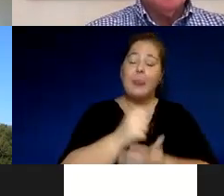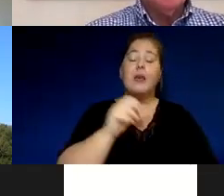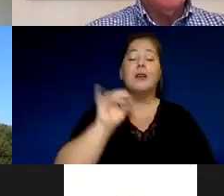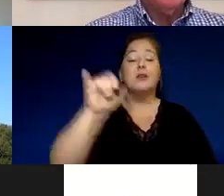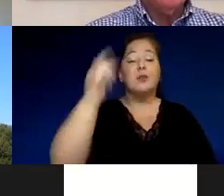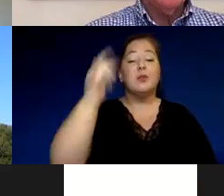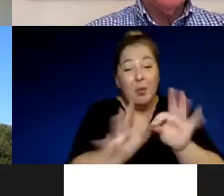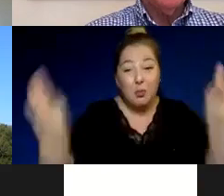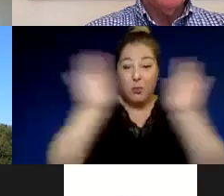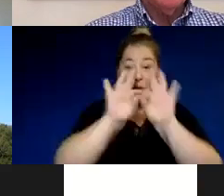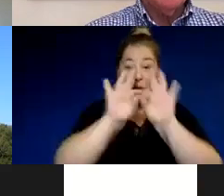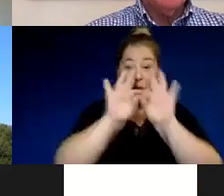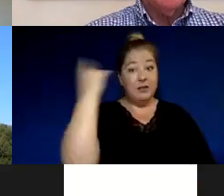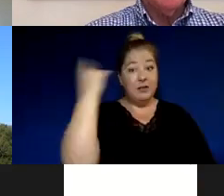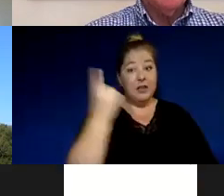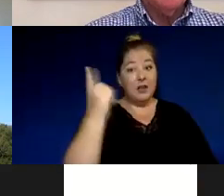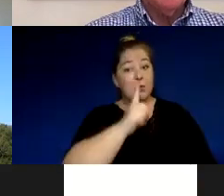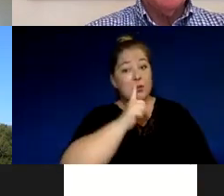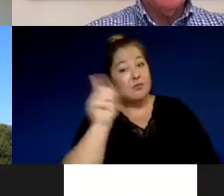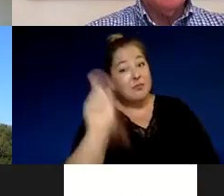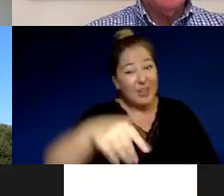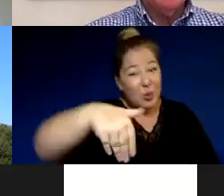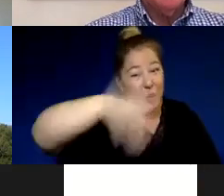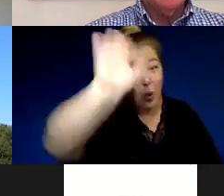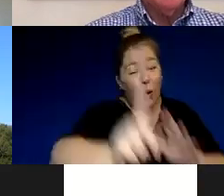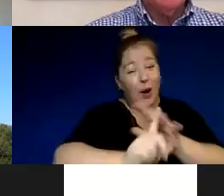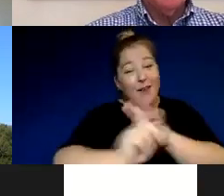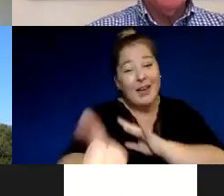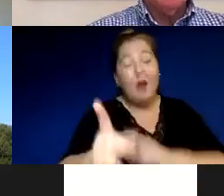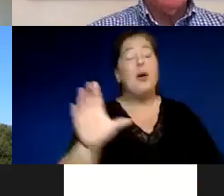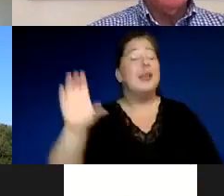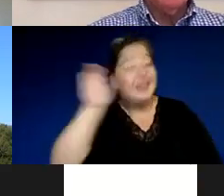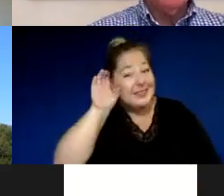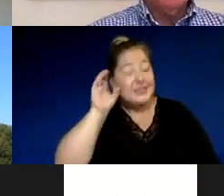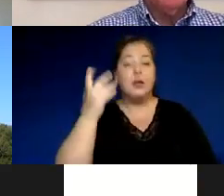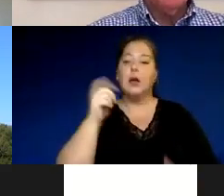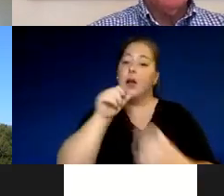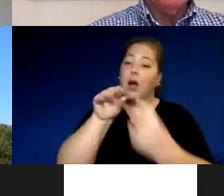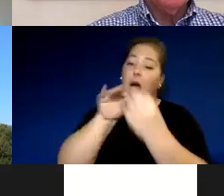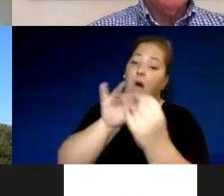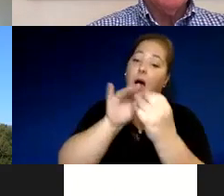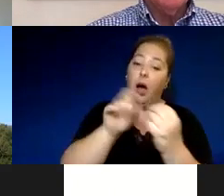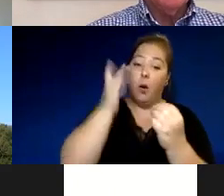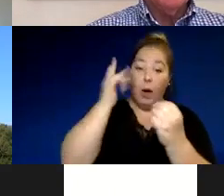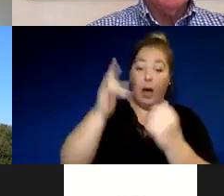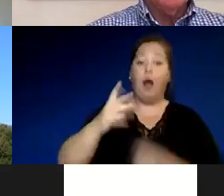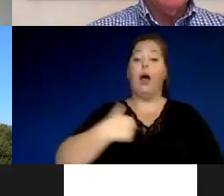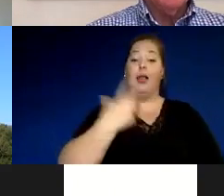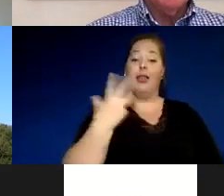se las pidamos, le pidamos que se retiren. Tenemos una línea de información de 24 horas. Si tienen alguna pregunta, nos pueden llamar